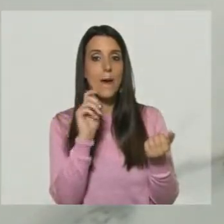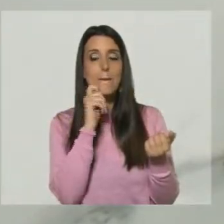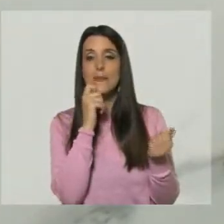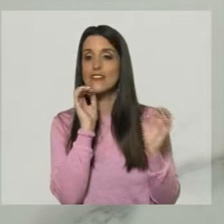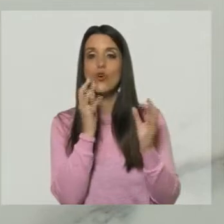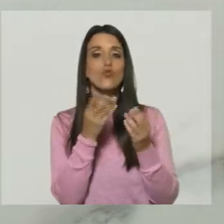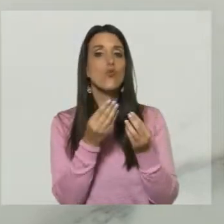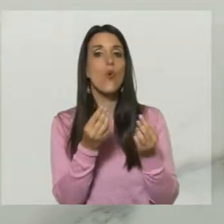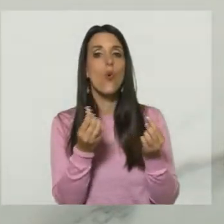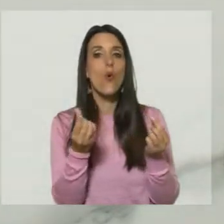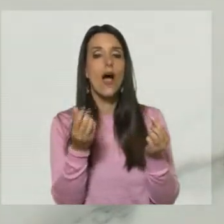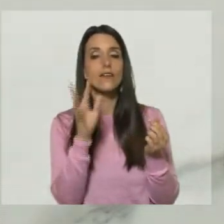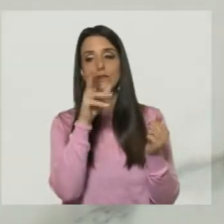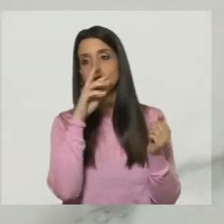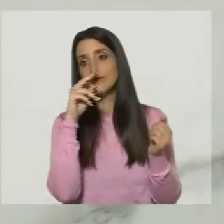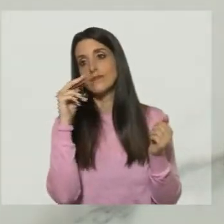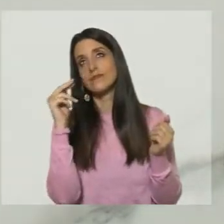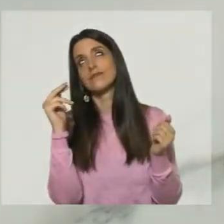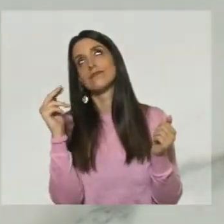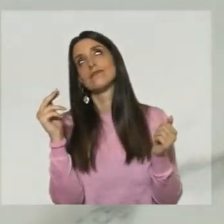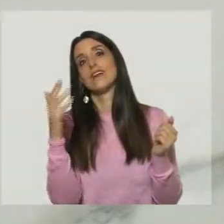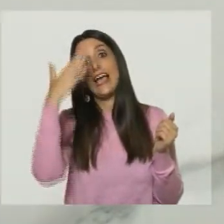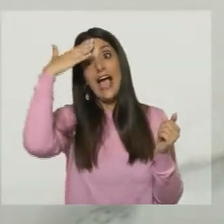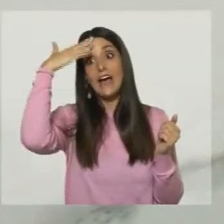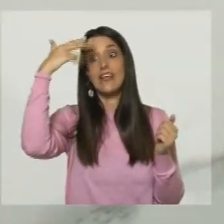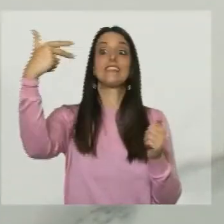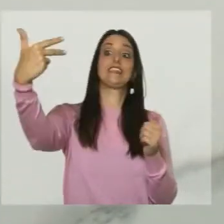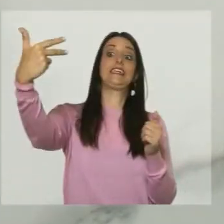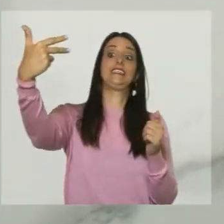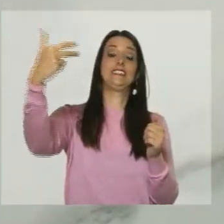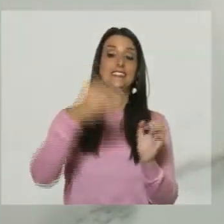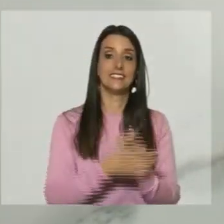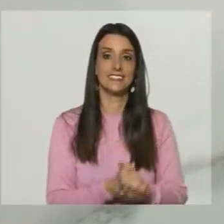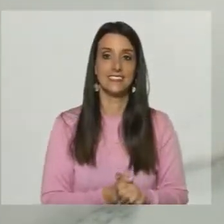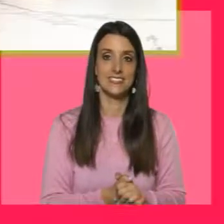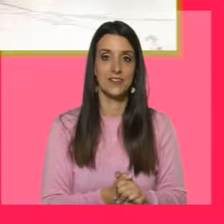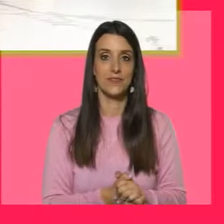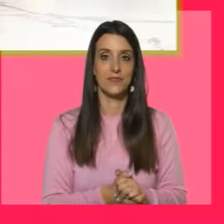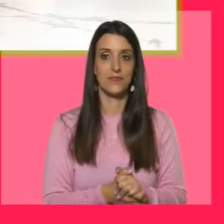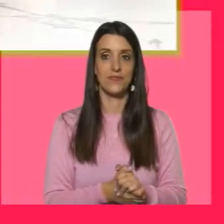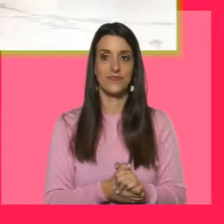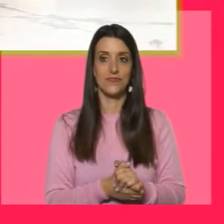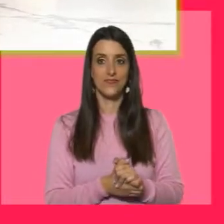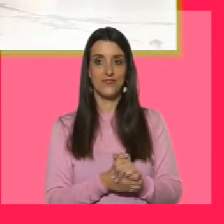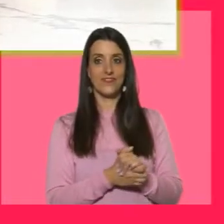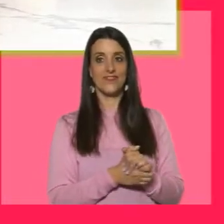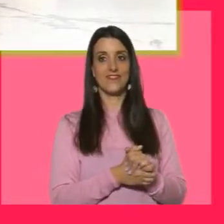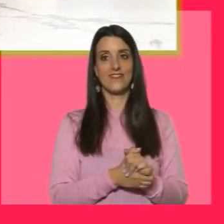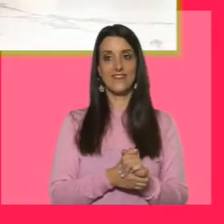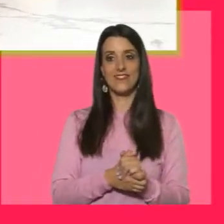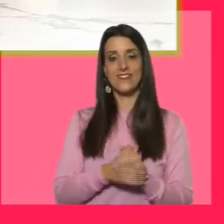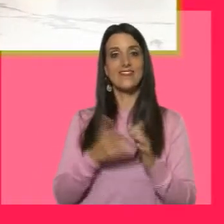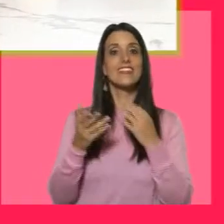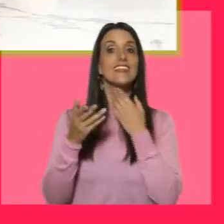bien suavecita. Y además el aroma. La cabeza, Ana Laura. La cabeza, Ana Laura, por favor. Por favor, te lo pido. Te lo